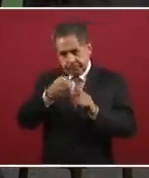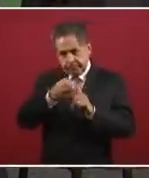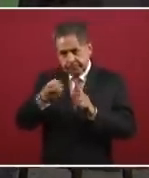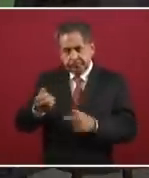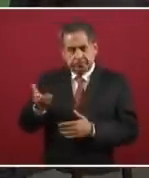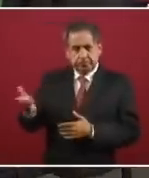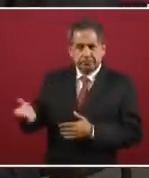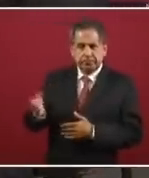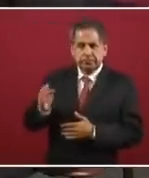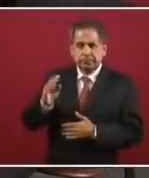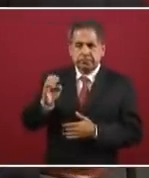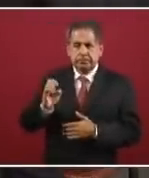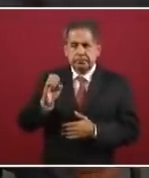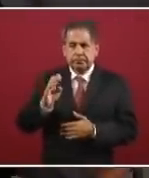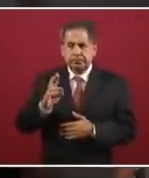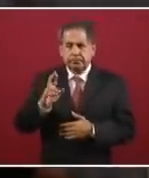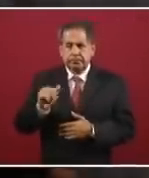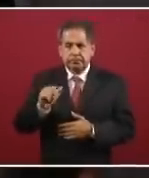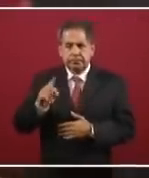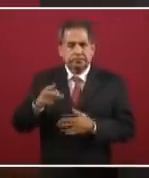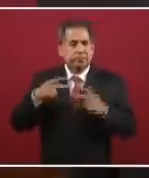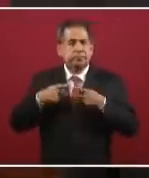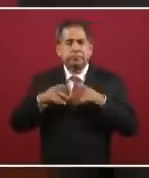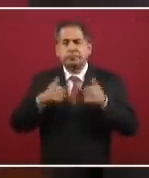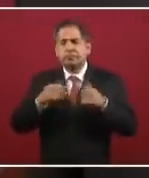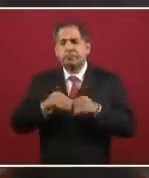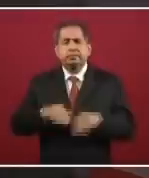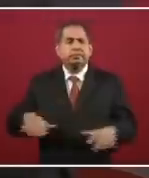su informe al pueblo de México.